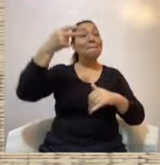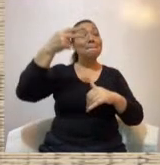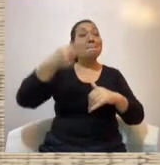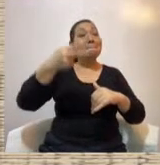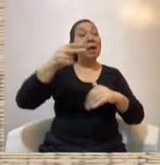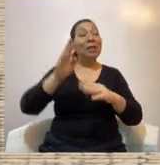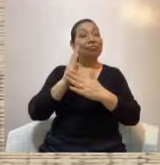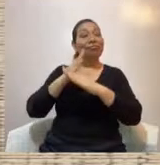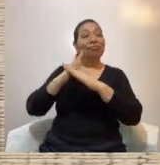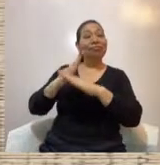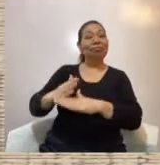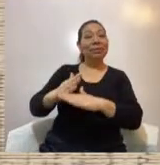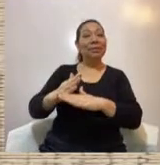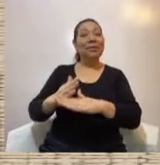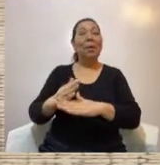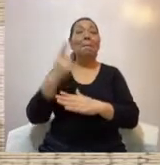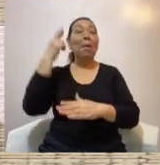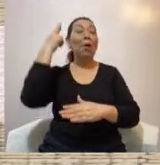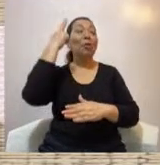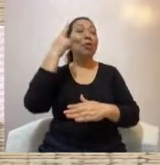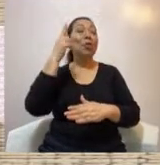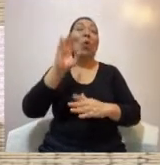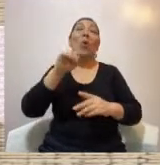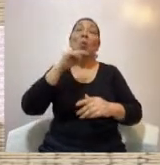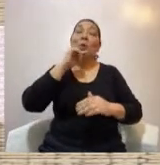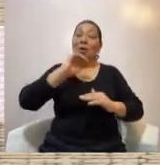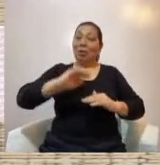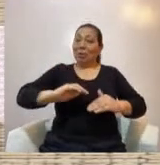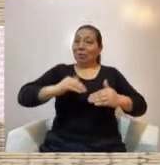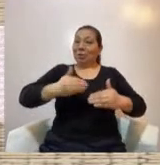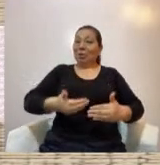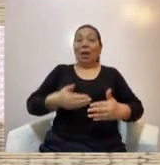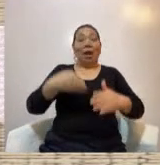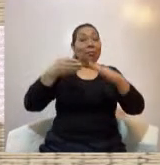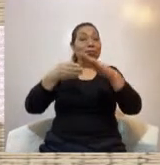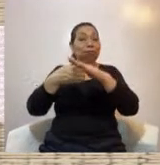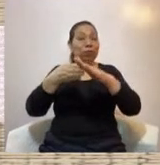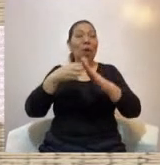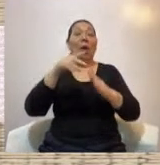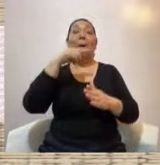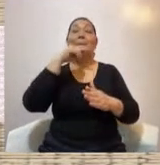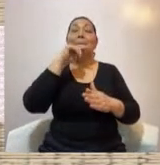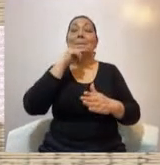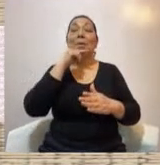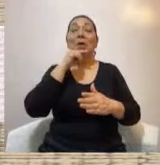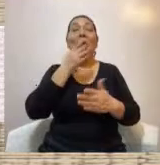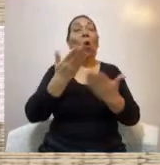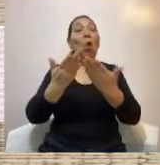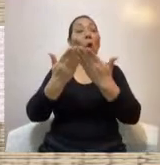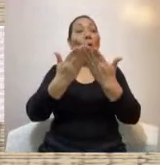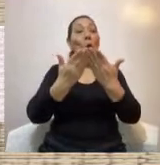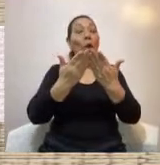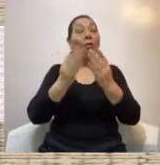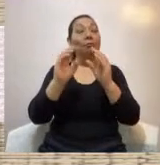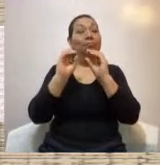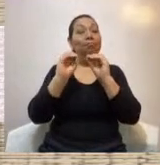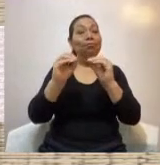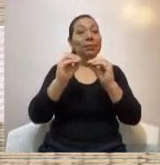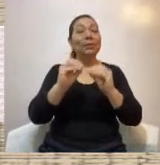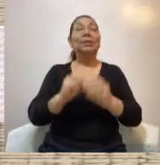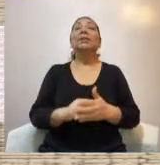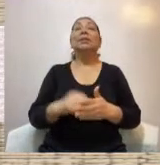y prohibición de discriminación por razón de embarazo en el acceso de las mujeres a las escuelas